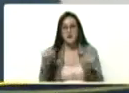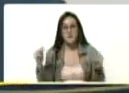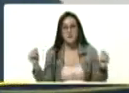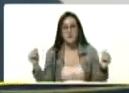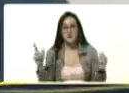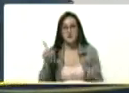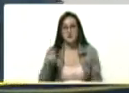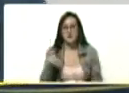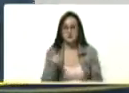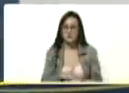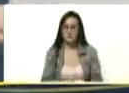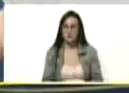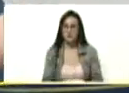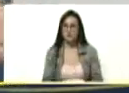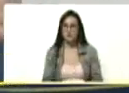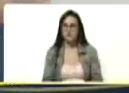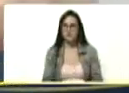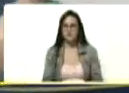también